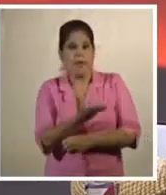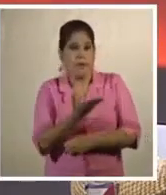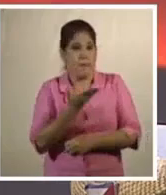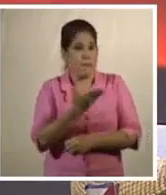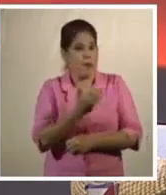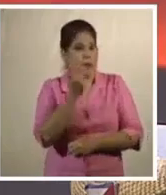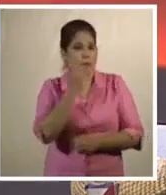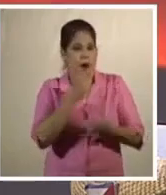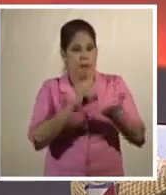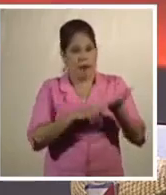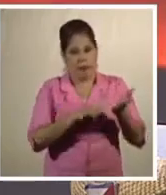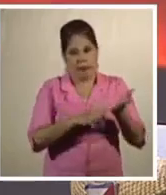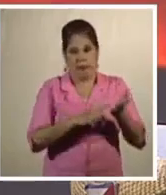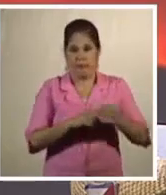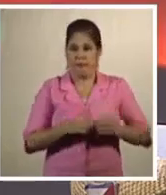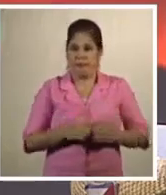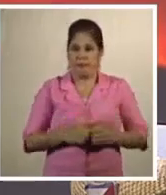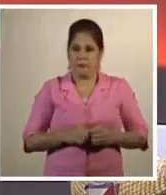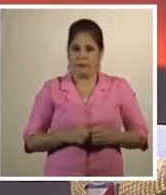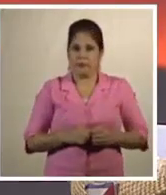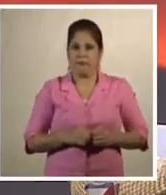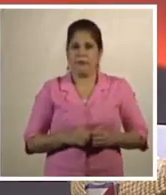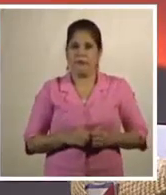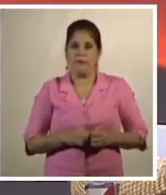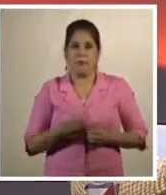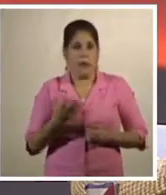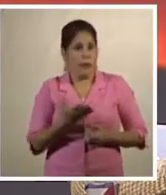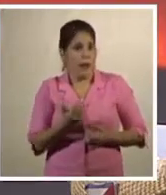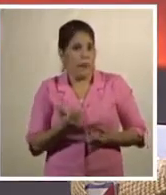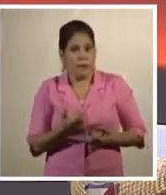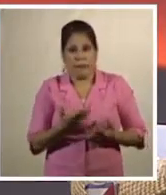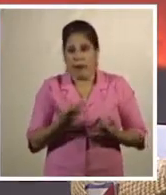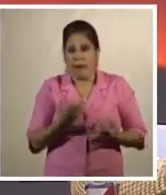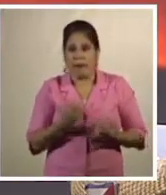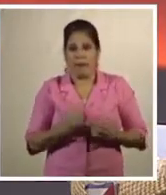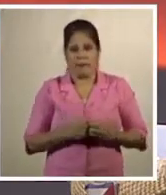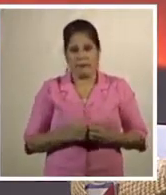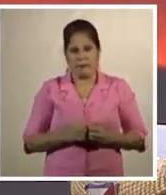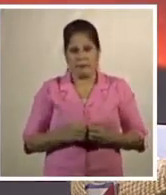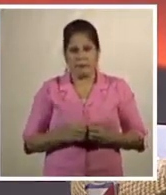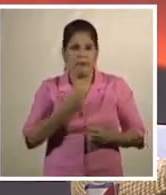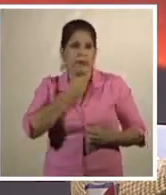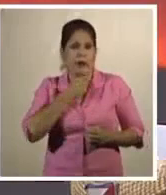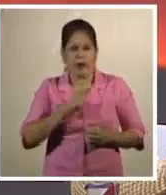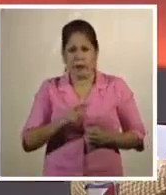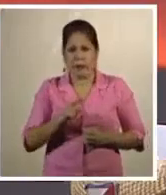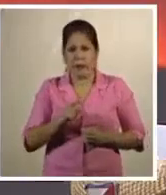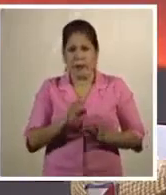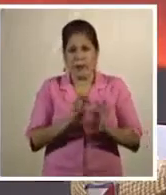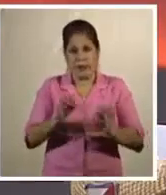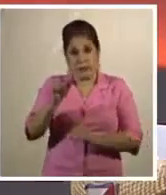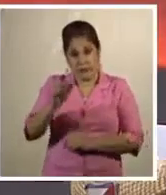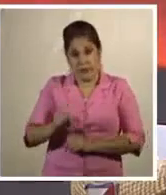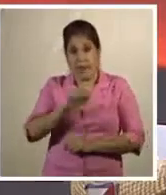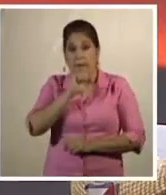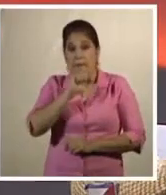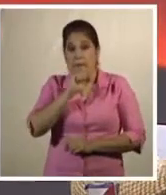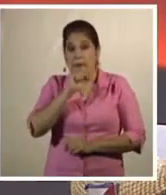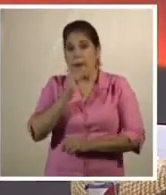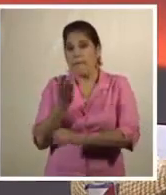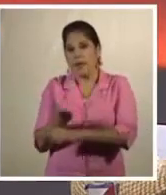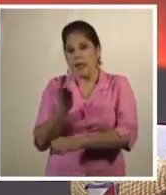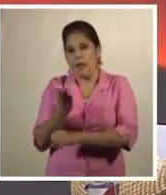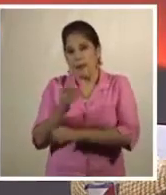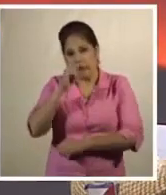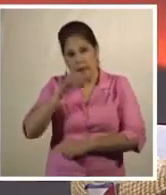pedirle más es lo que le hemos llamado el sobre apego es decir es buscar más a este cuidador principal que es en especial lo vemos